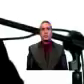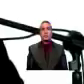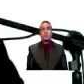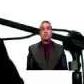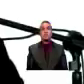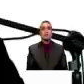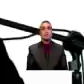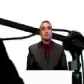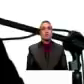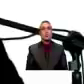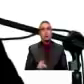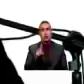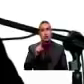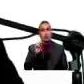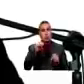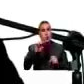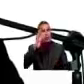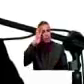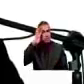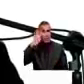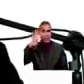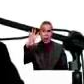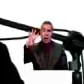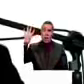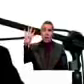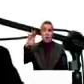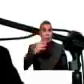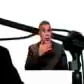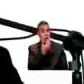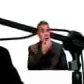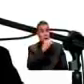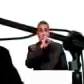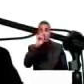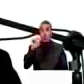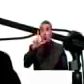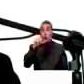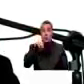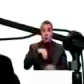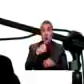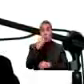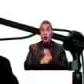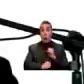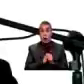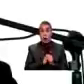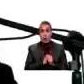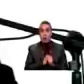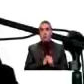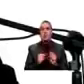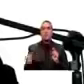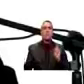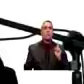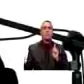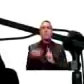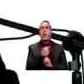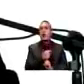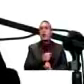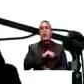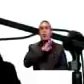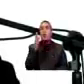¿Quién hubiera podido imaginar que el 15 de julio de este año logramos un